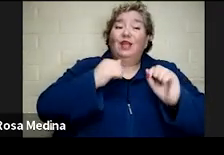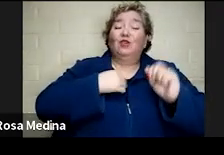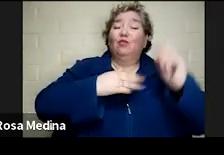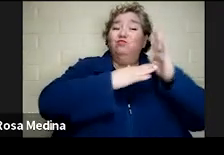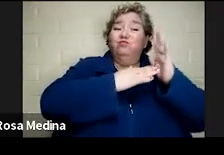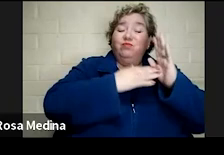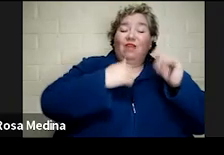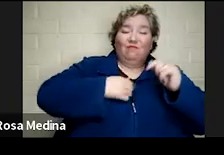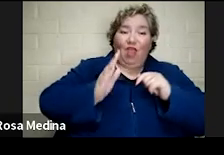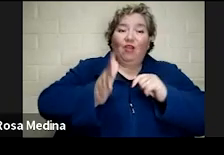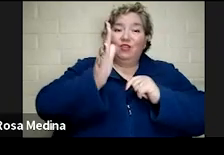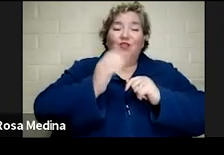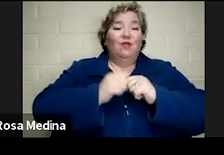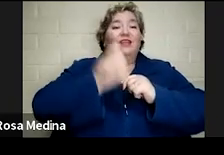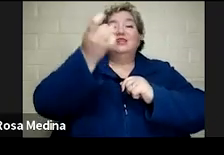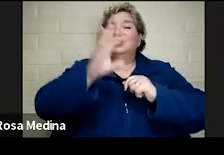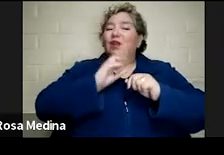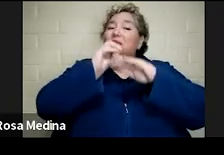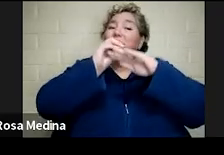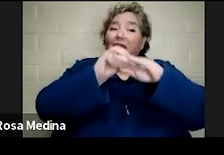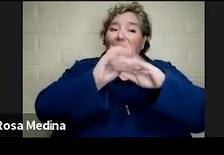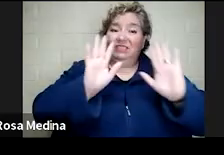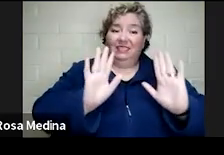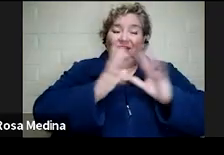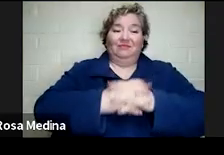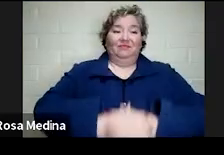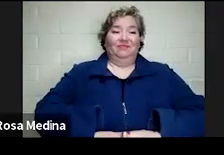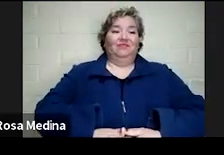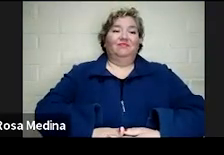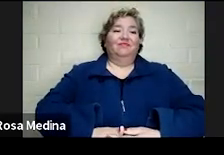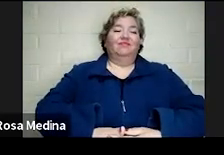seguir. Solo lo digo por si acaso.